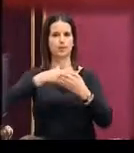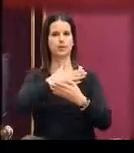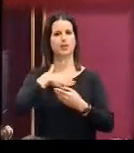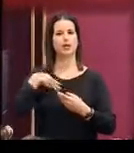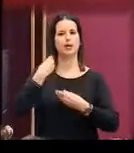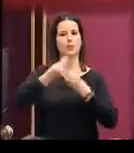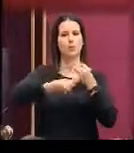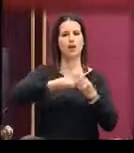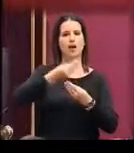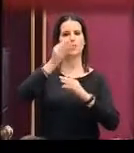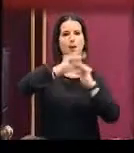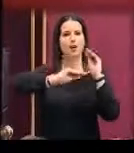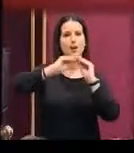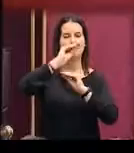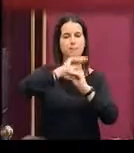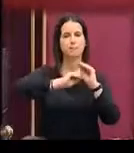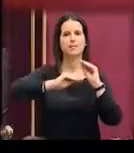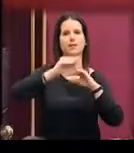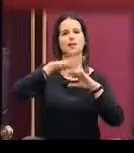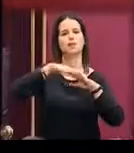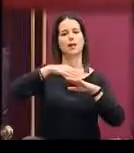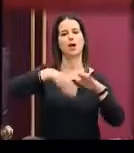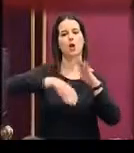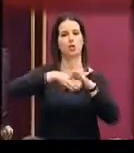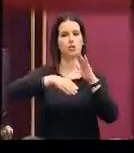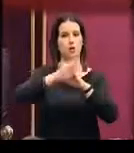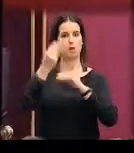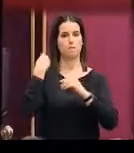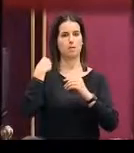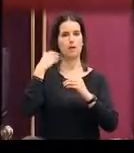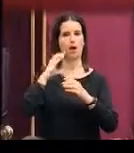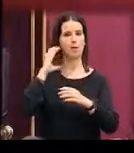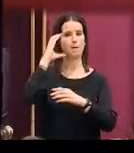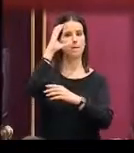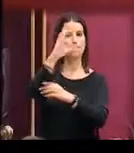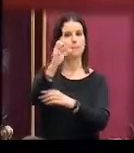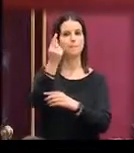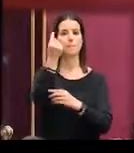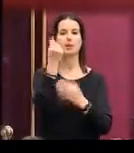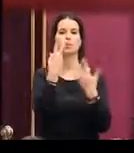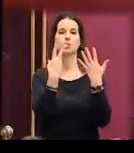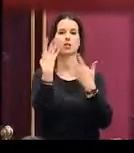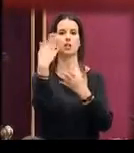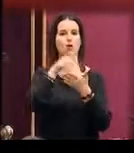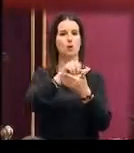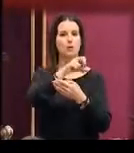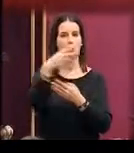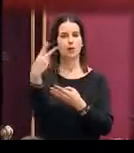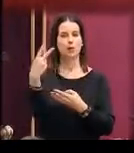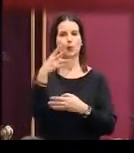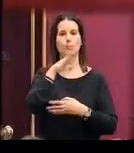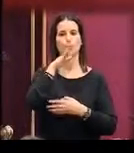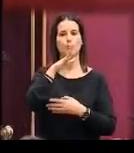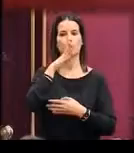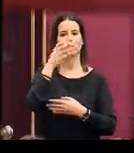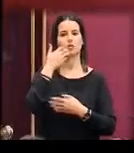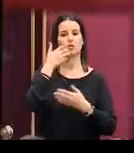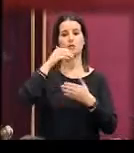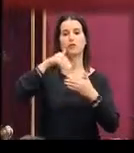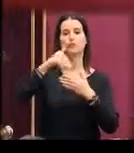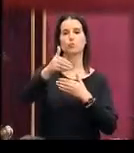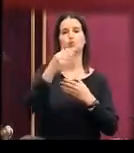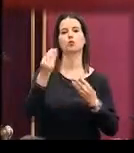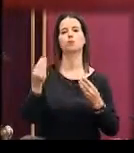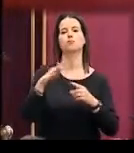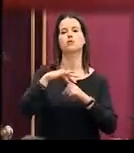hacer la enmienda en moche de mantener la partida presupuestaria como mínimo de 75.000 euros, porque si el día de mañana mejorara